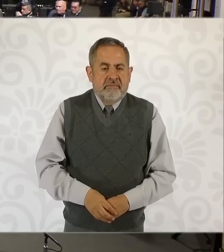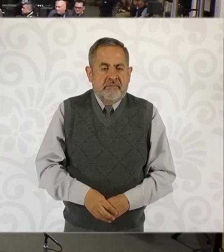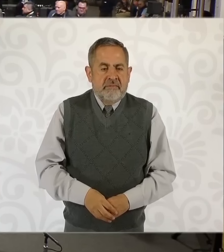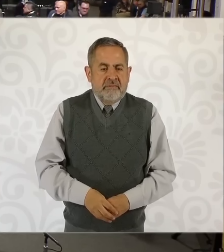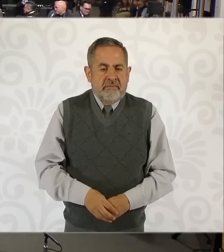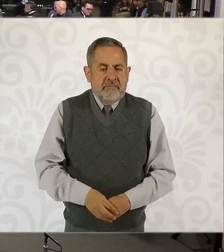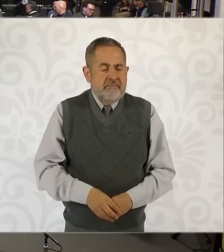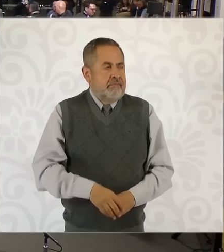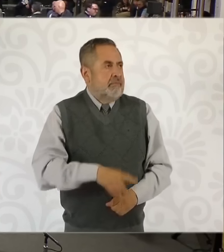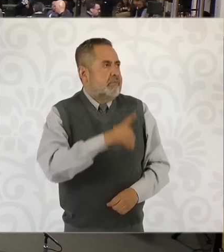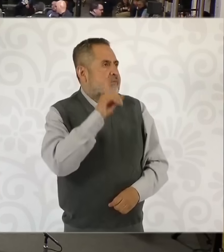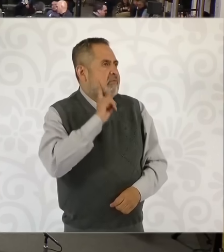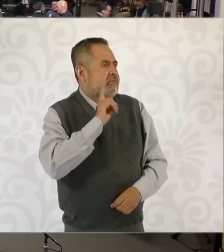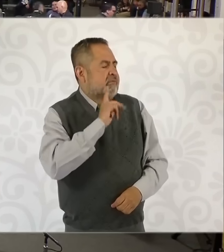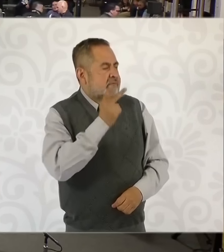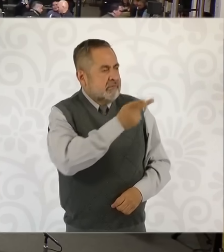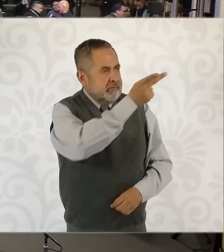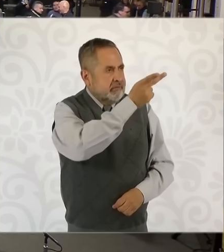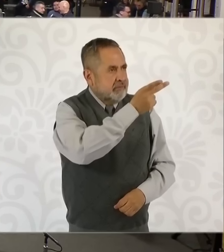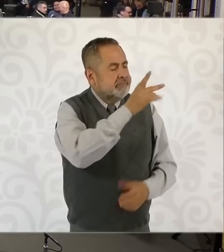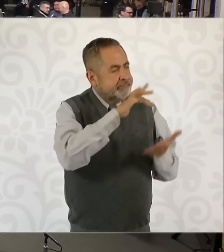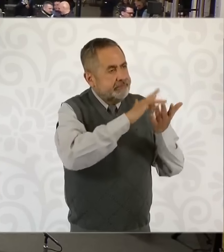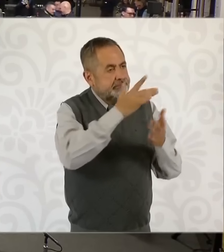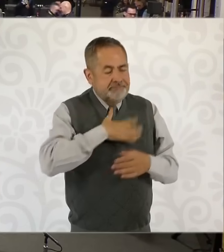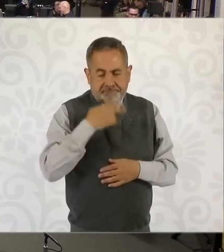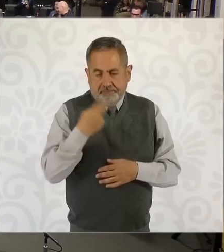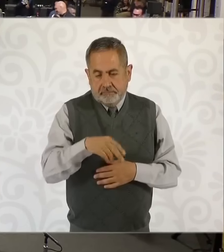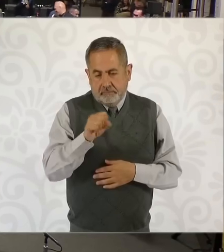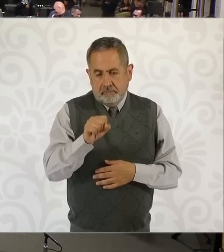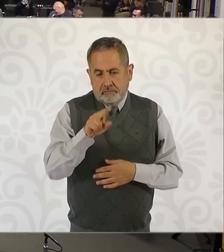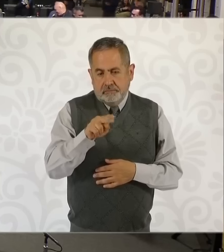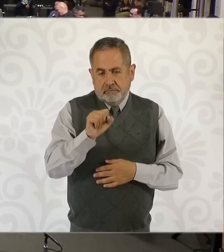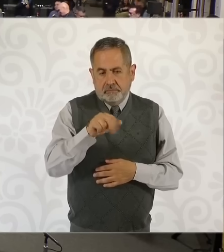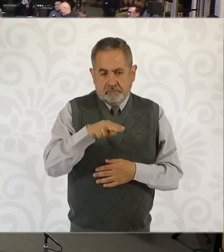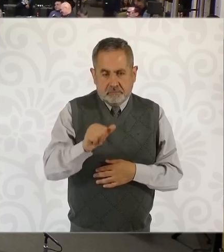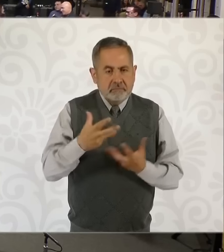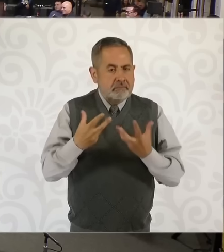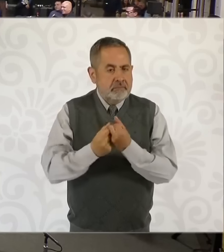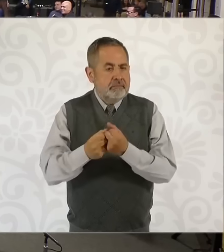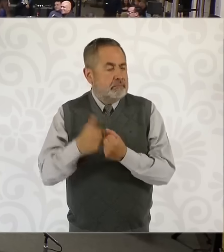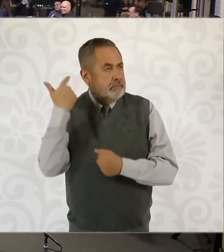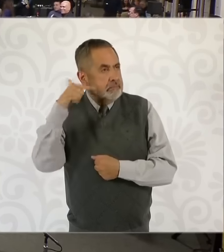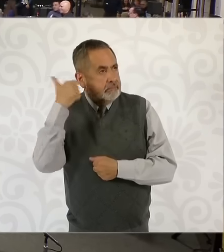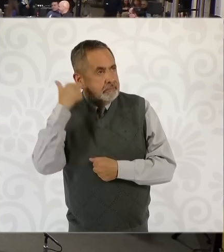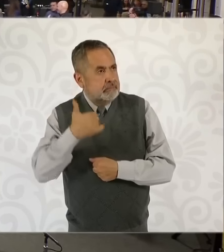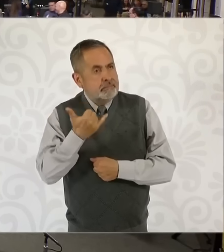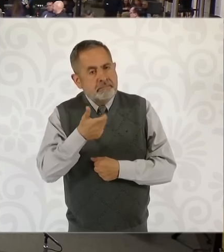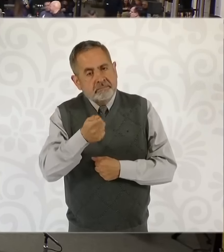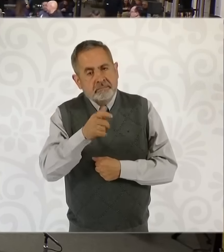Presidenta, gracias. Susana Carreño, de Radio Universidad de Guadalajara y Canal 44.